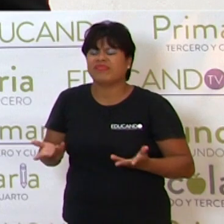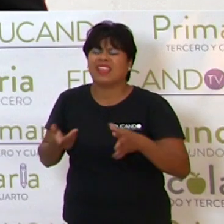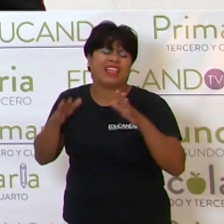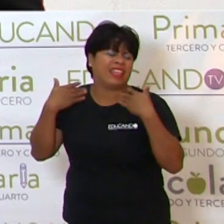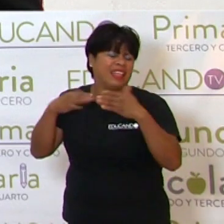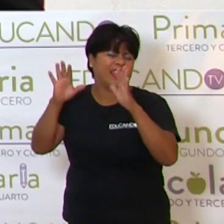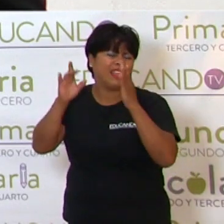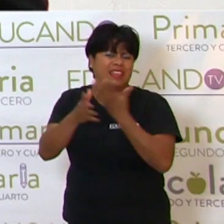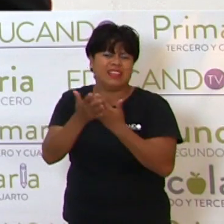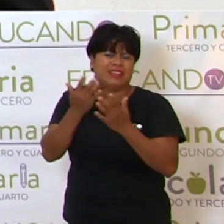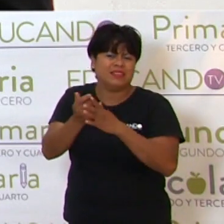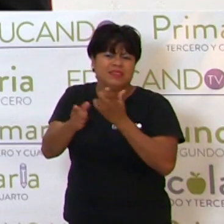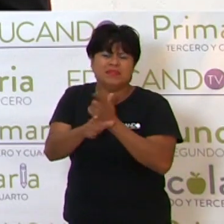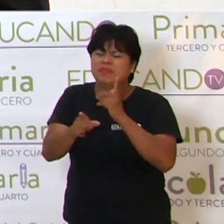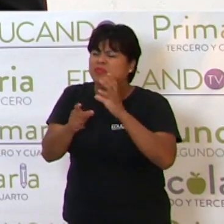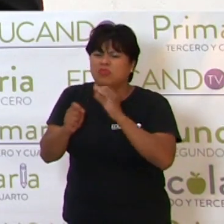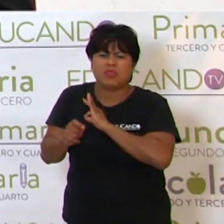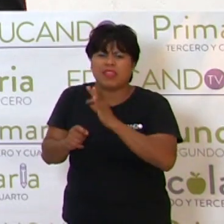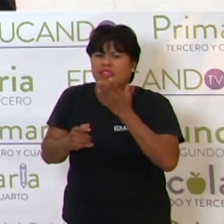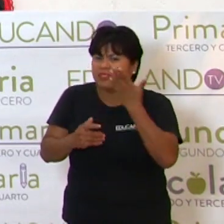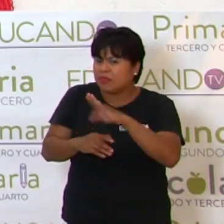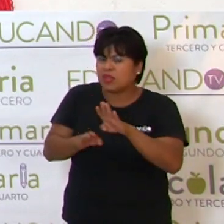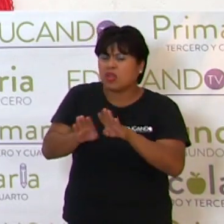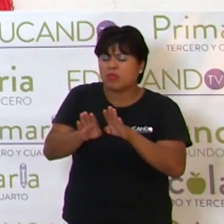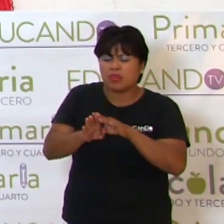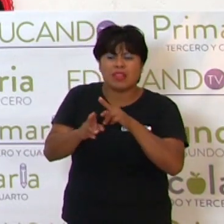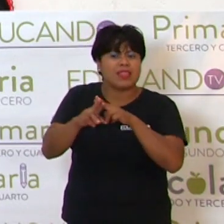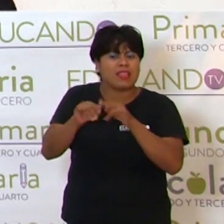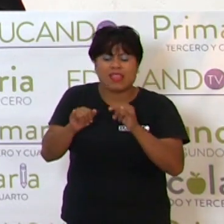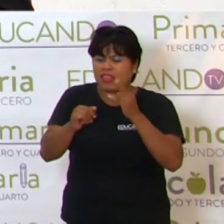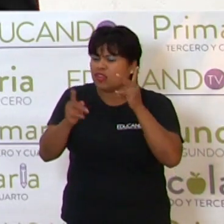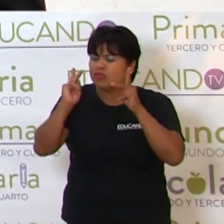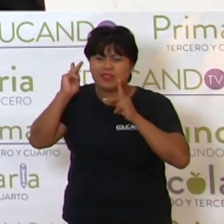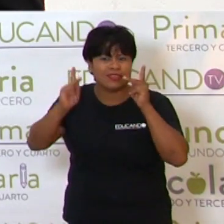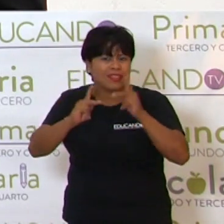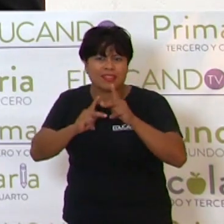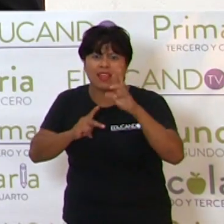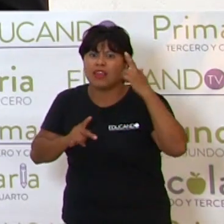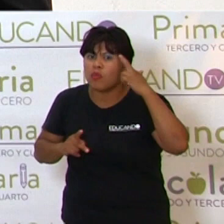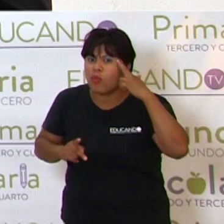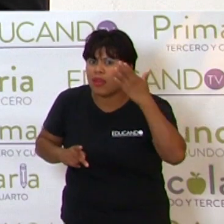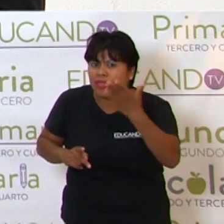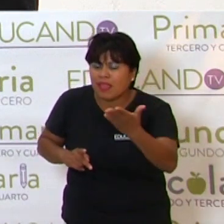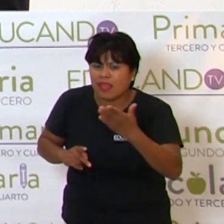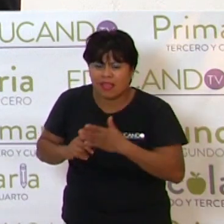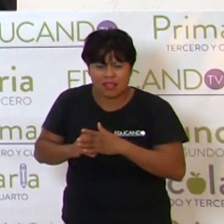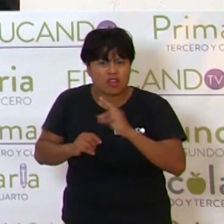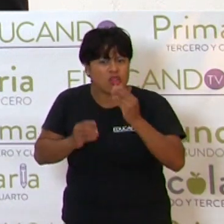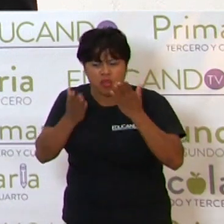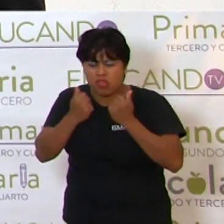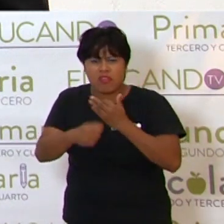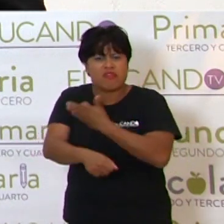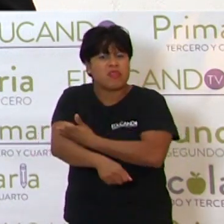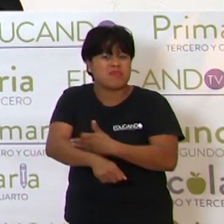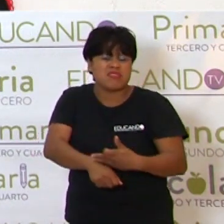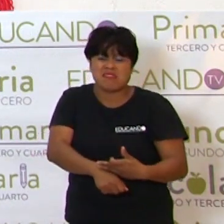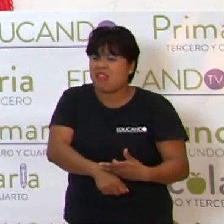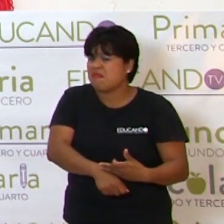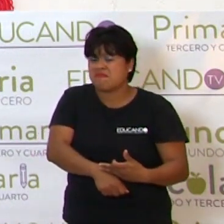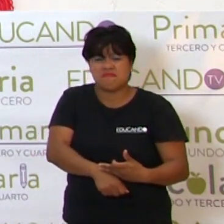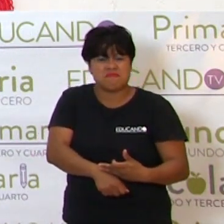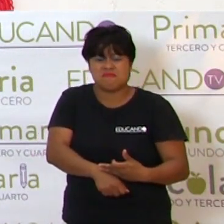que quieran, no tenían por qué enterarse. Nadie nos visita, acuérdate. No tenemos